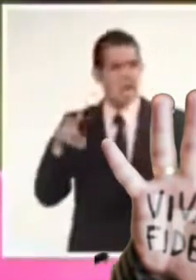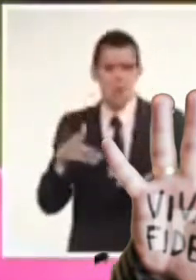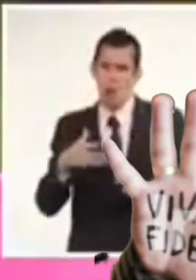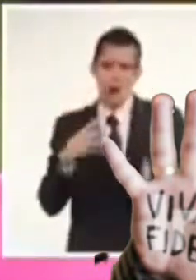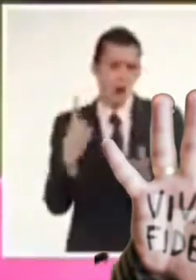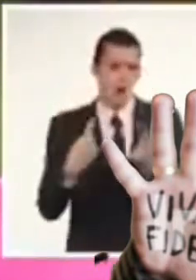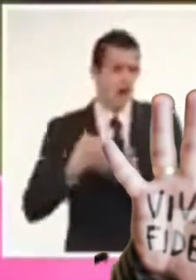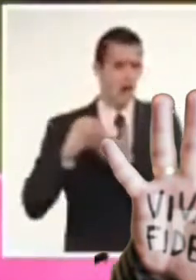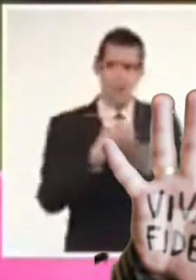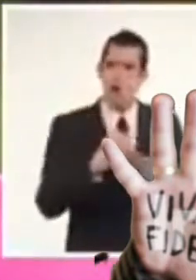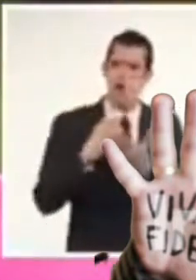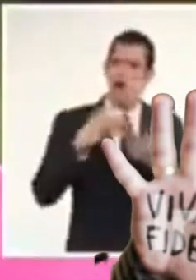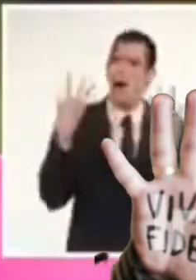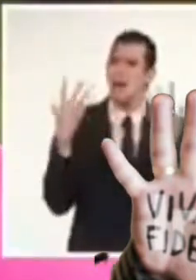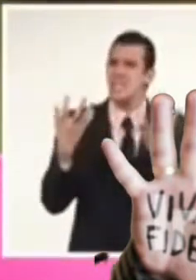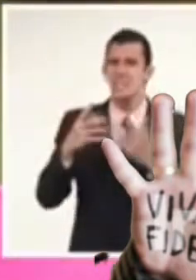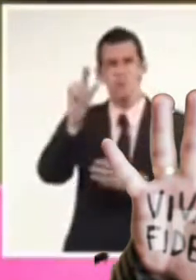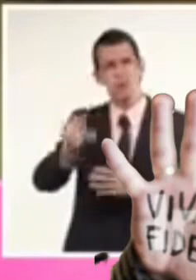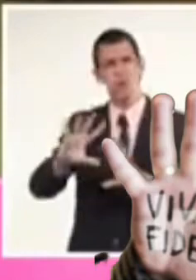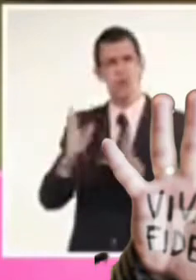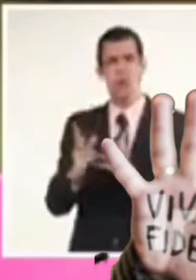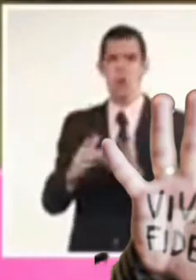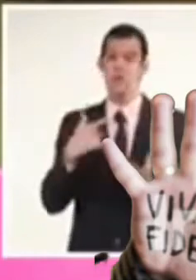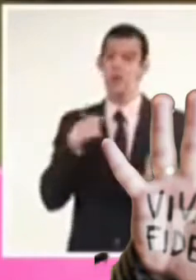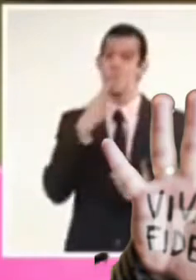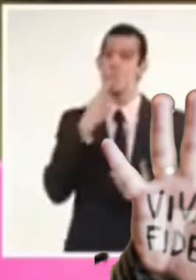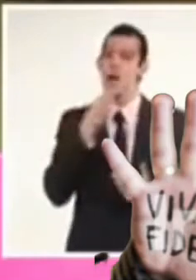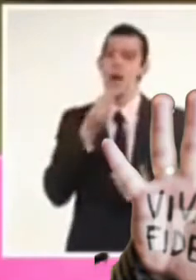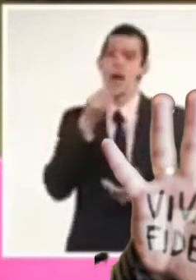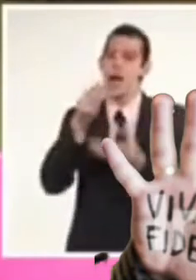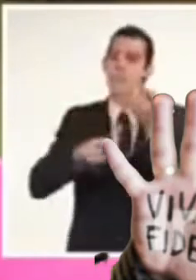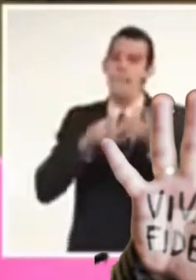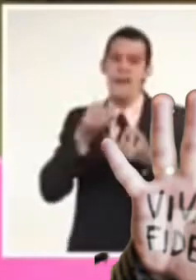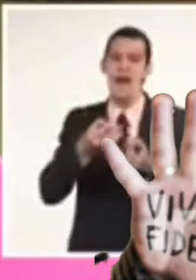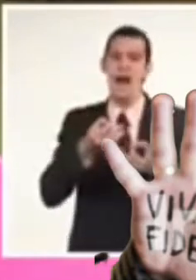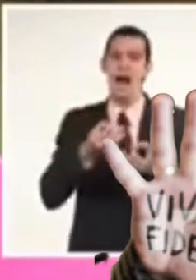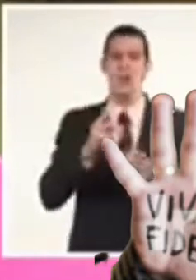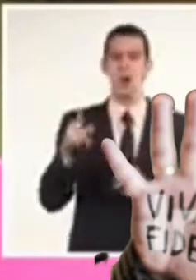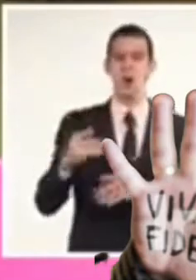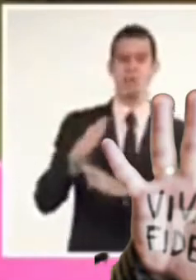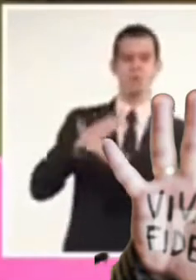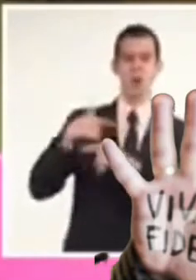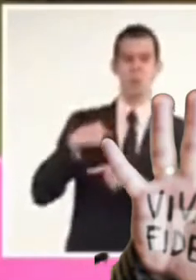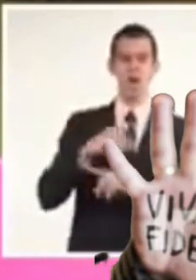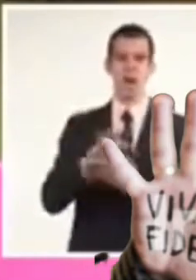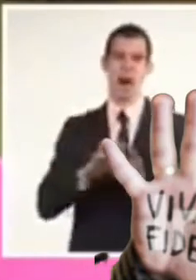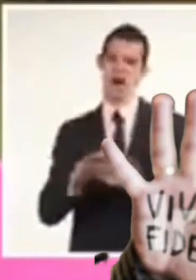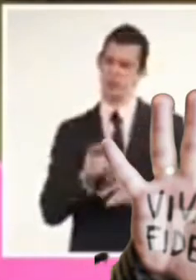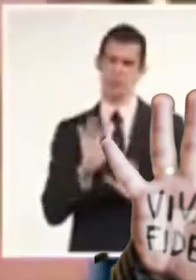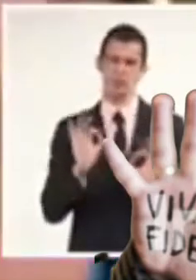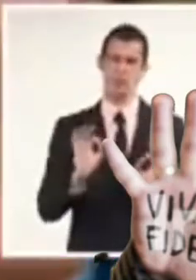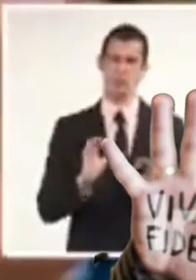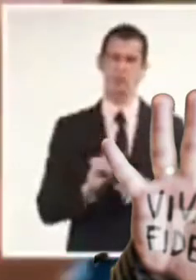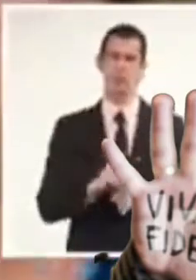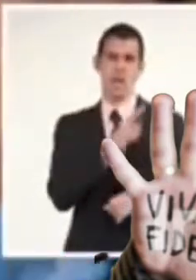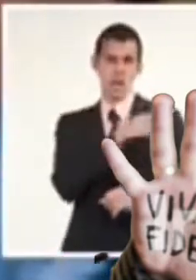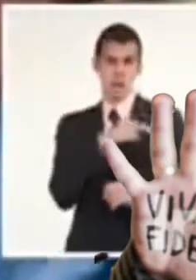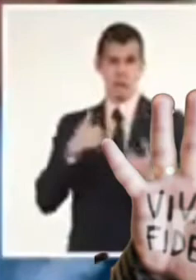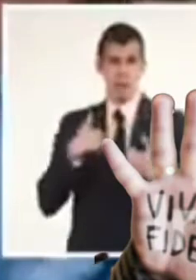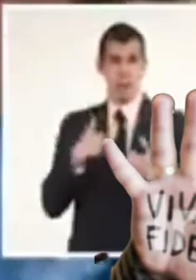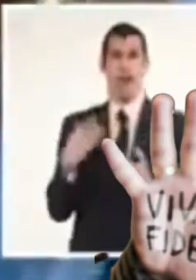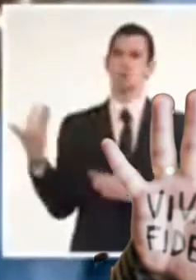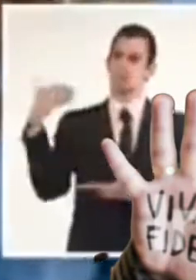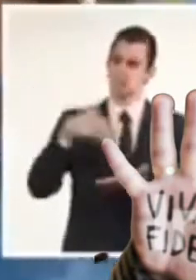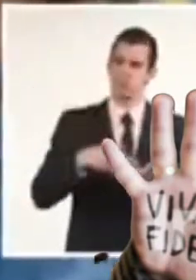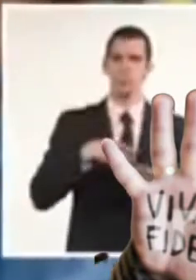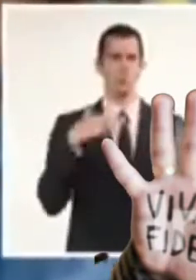mano. Muchísimas personas. No te puedo decir lo contrario. Mi directora ha estado aquí en mi casa. Los padres